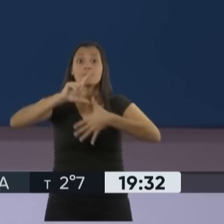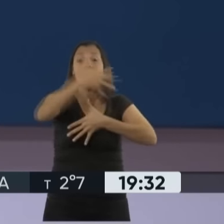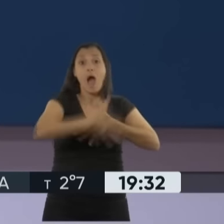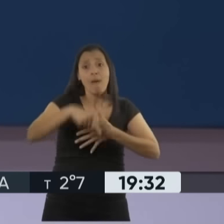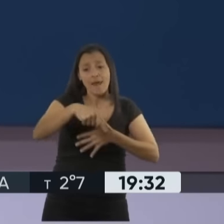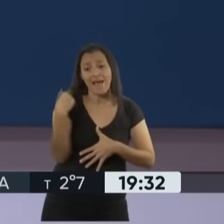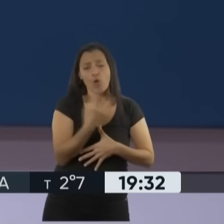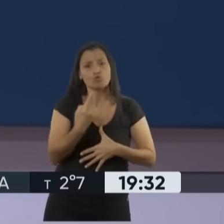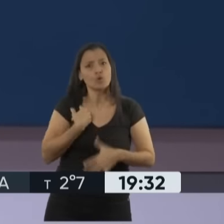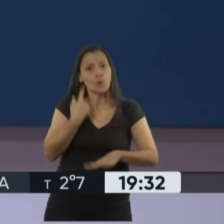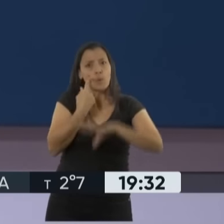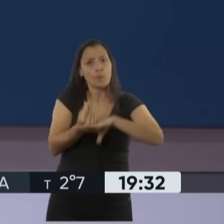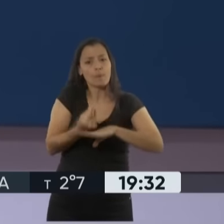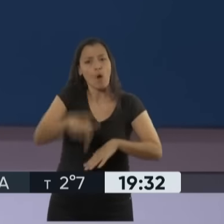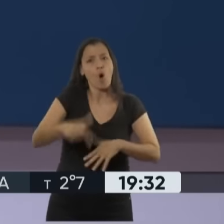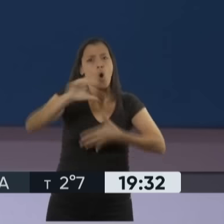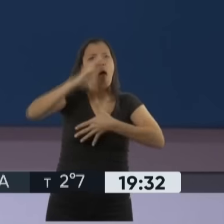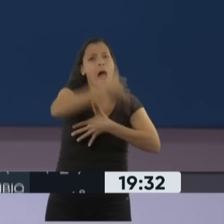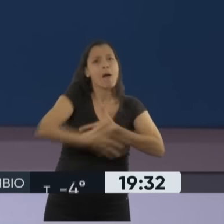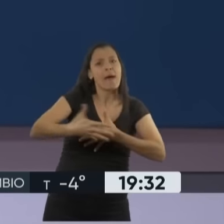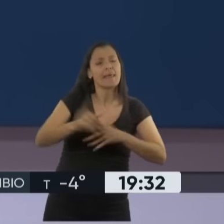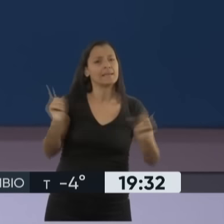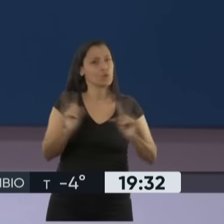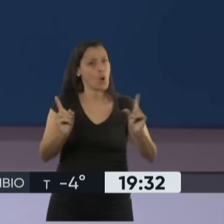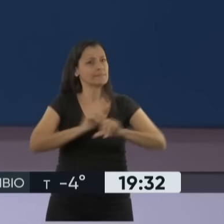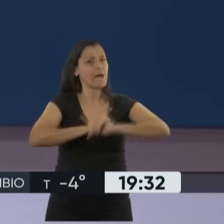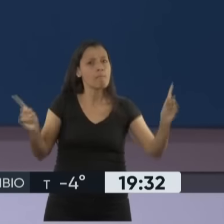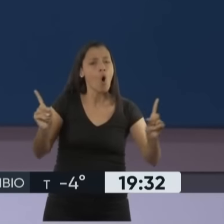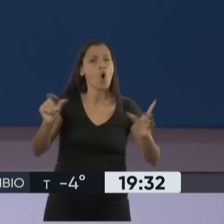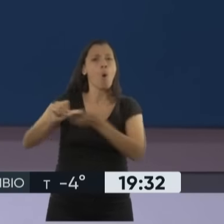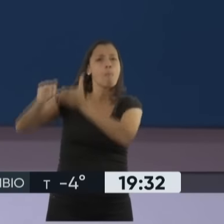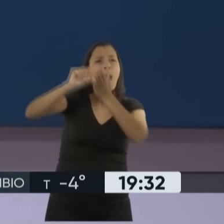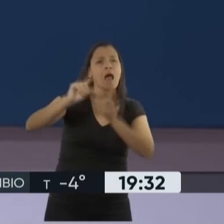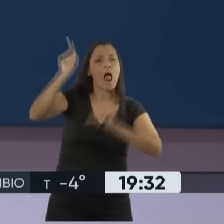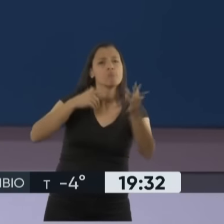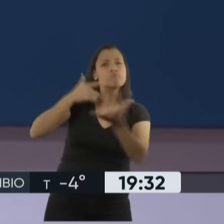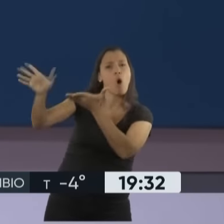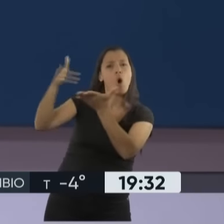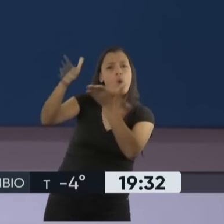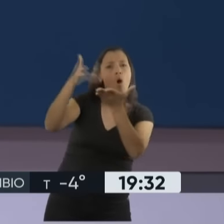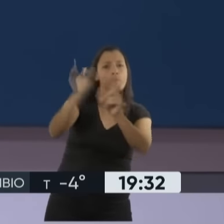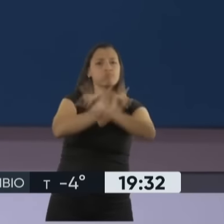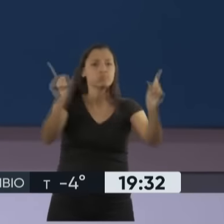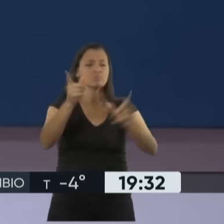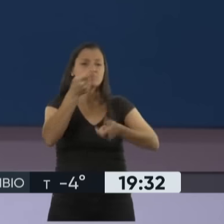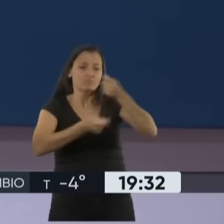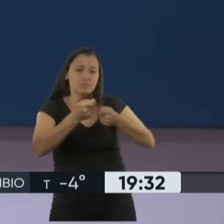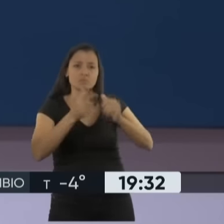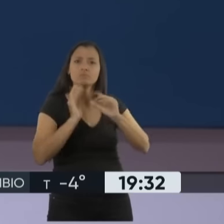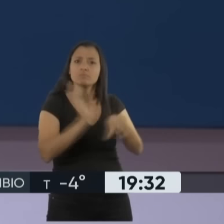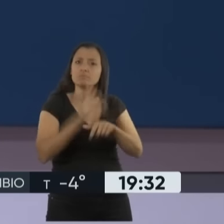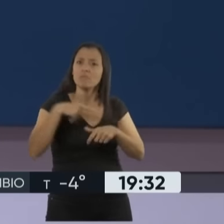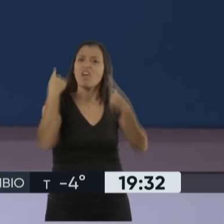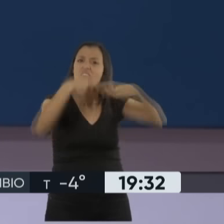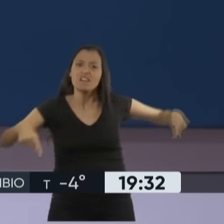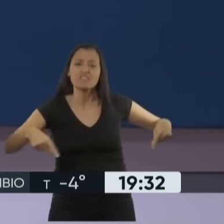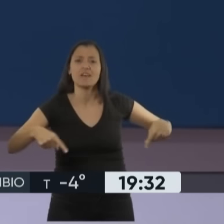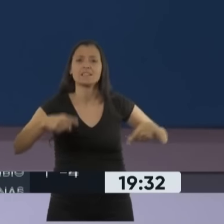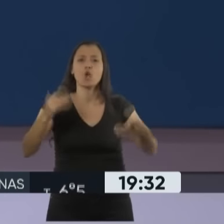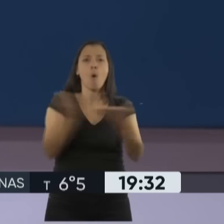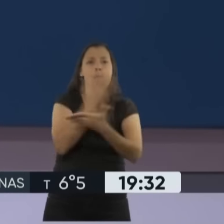que vivimos tampoco son admisibles las exclusiones al bienestar al financiamiento sostenible a la diversificación